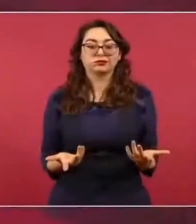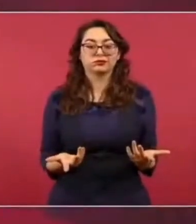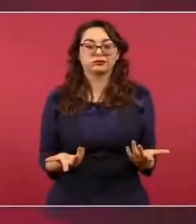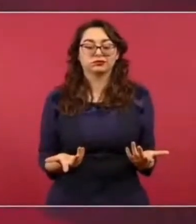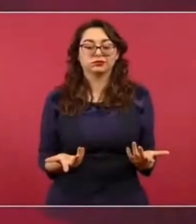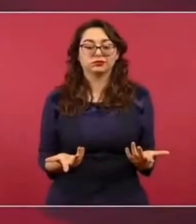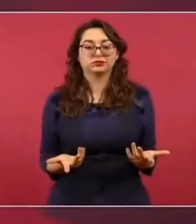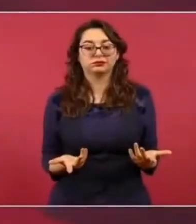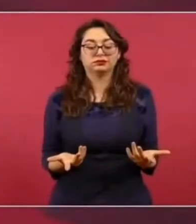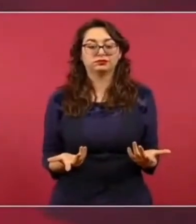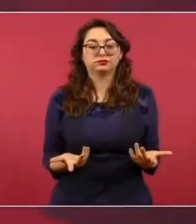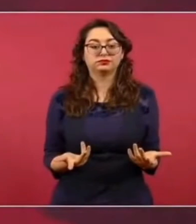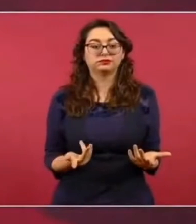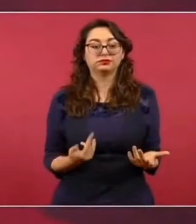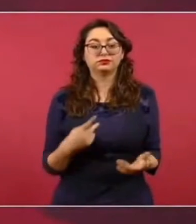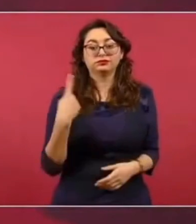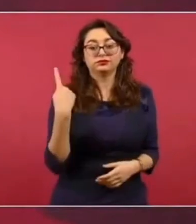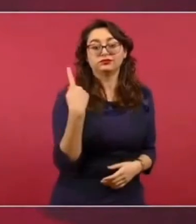una política